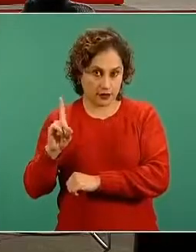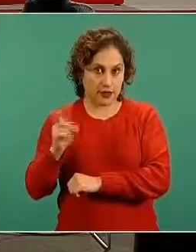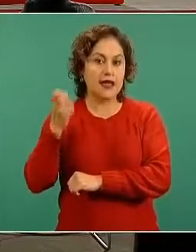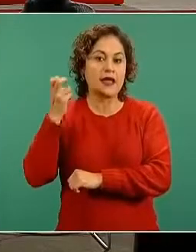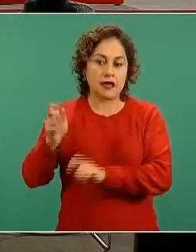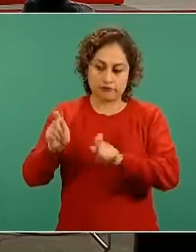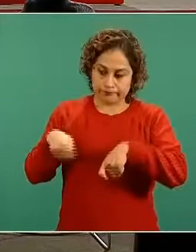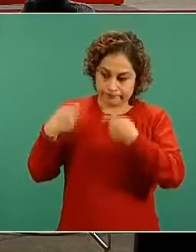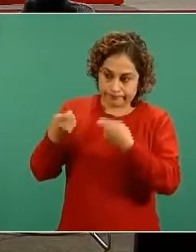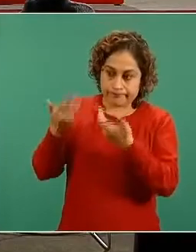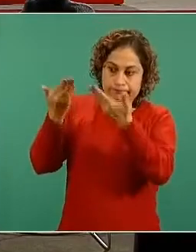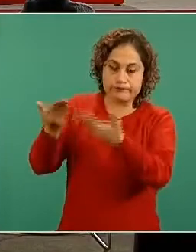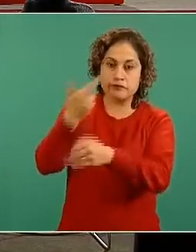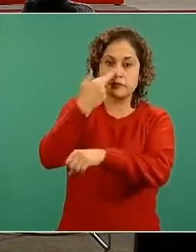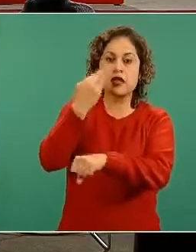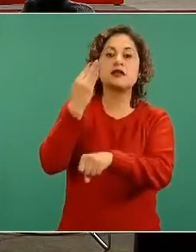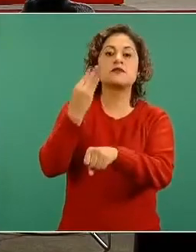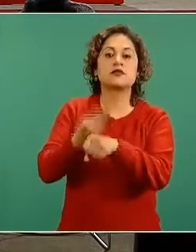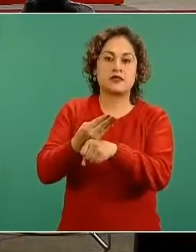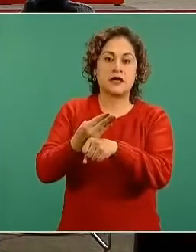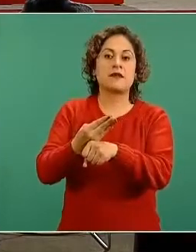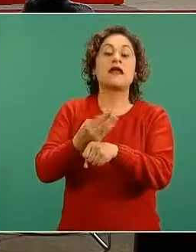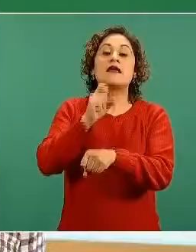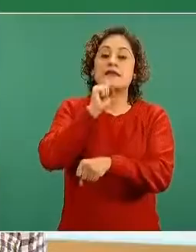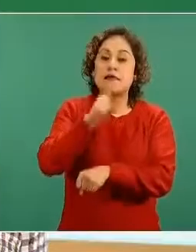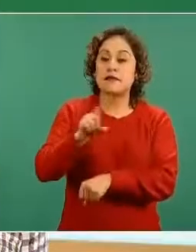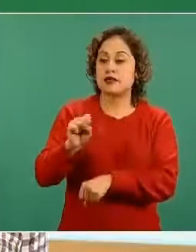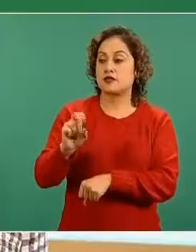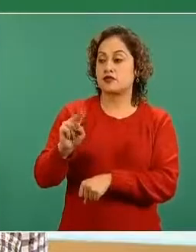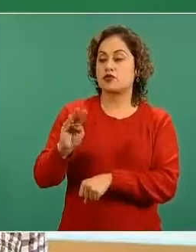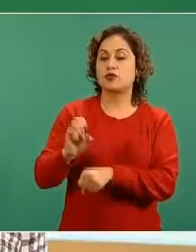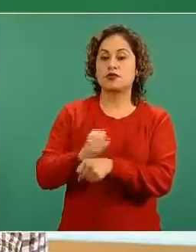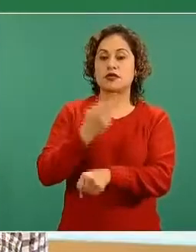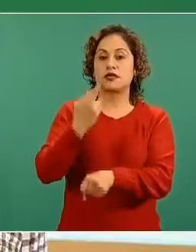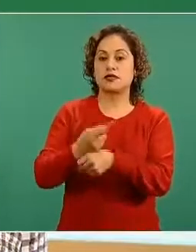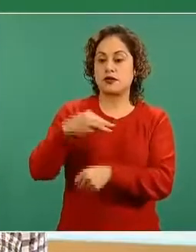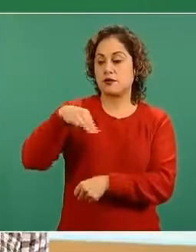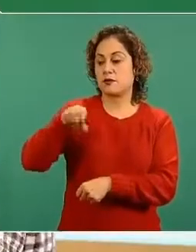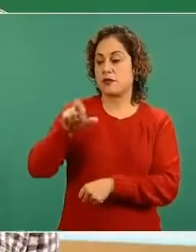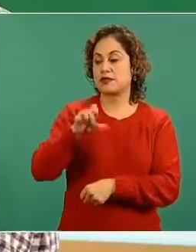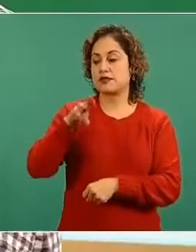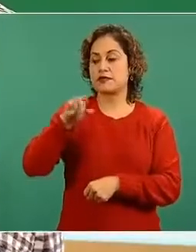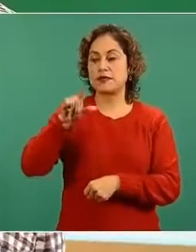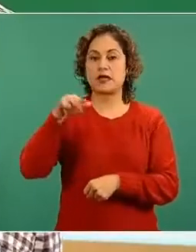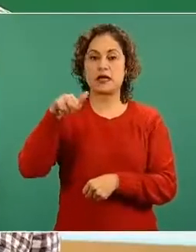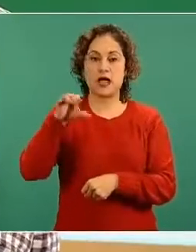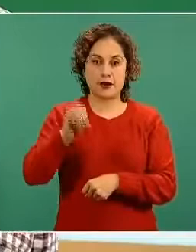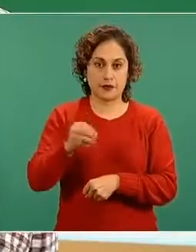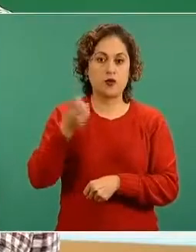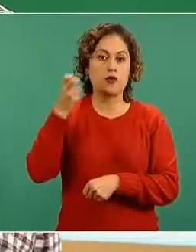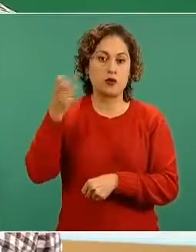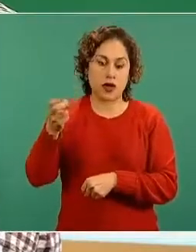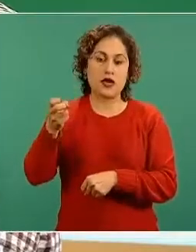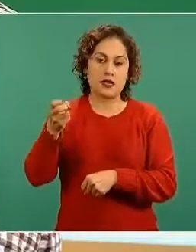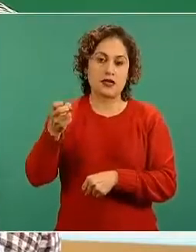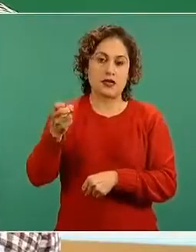sido encomendada al subsecretario Maximiliano Reyes, que es el subsecretario para América del